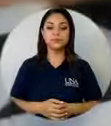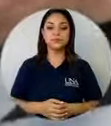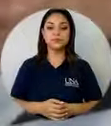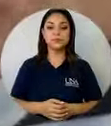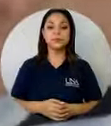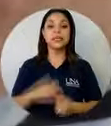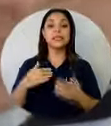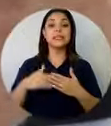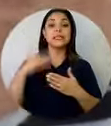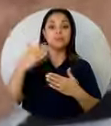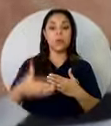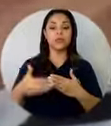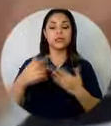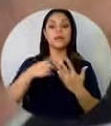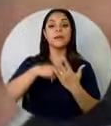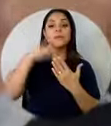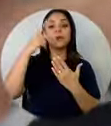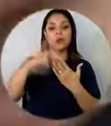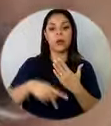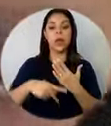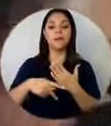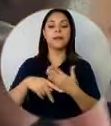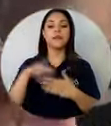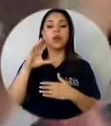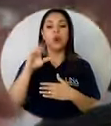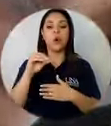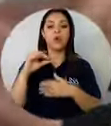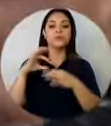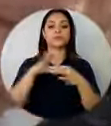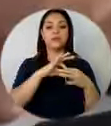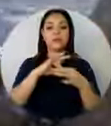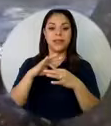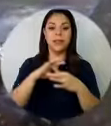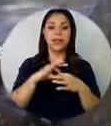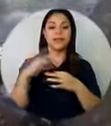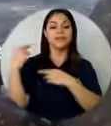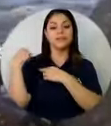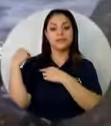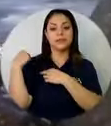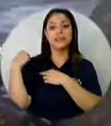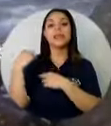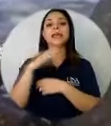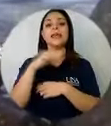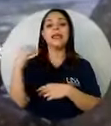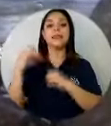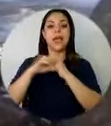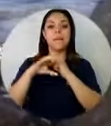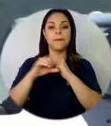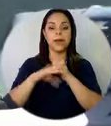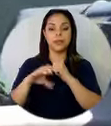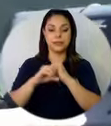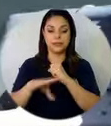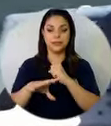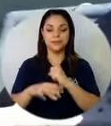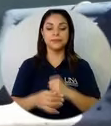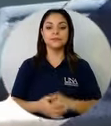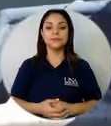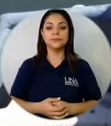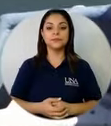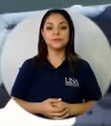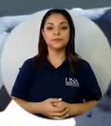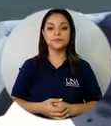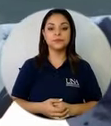desempeño. Y luego programas de corresponsabilidad y campañas publicitarias. Este tema